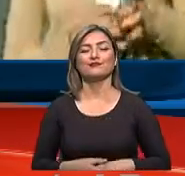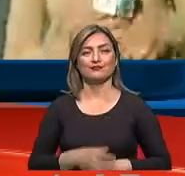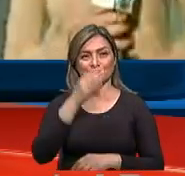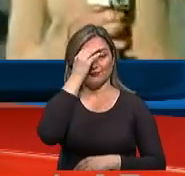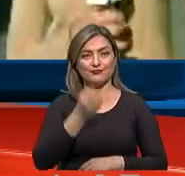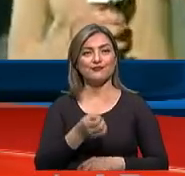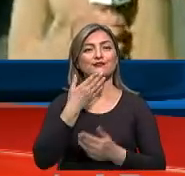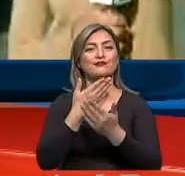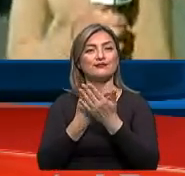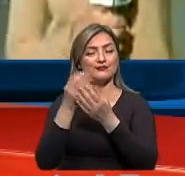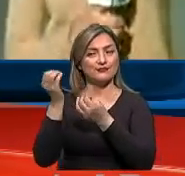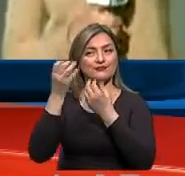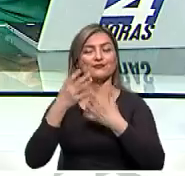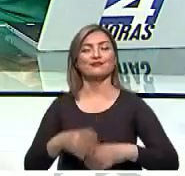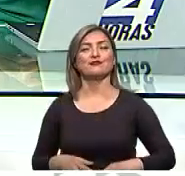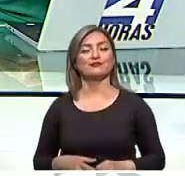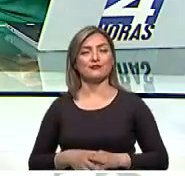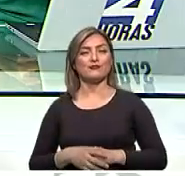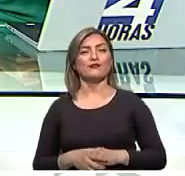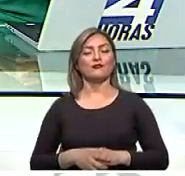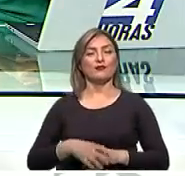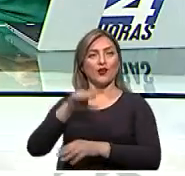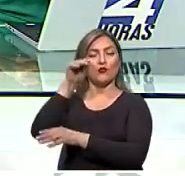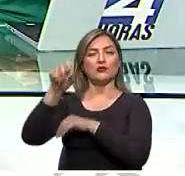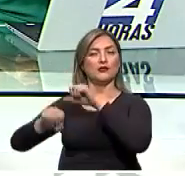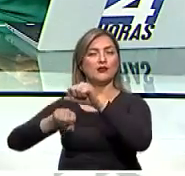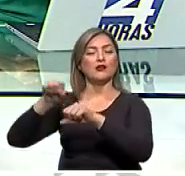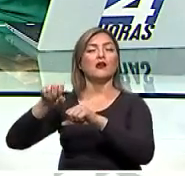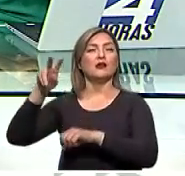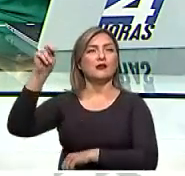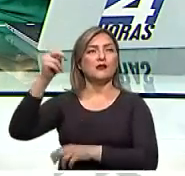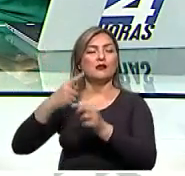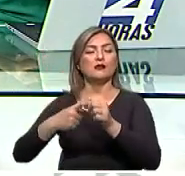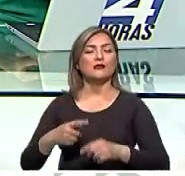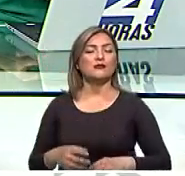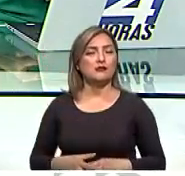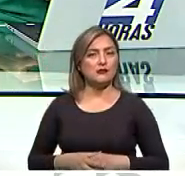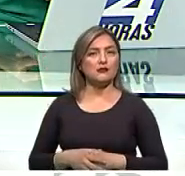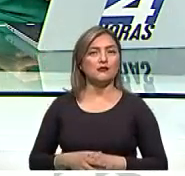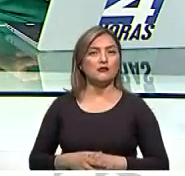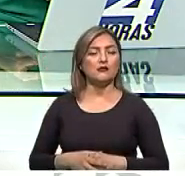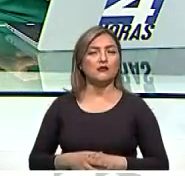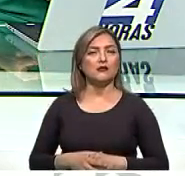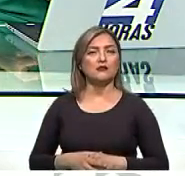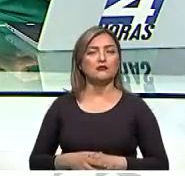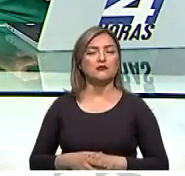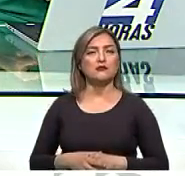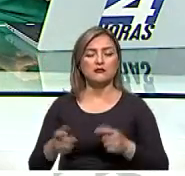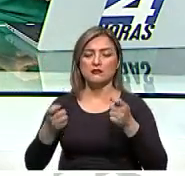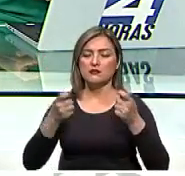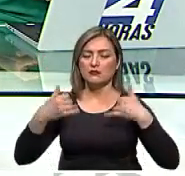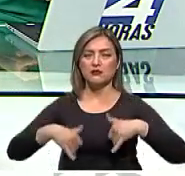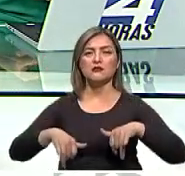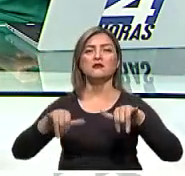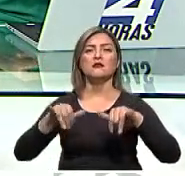días, Fer. Muchísimas gracias por tu reporte desde el Redondel del Ciclista, esto en el norte de la capital, en donde se llevan a cabo estos